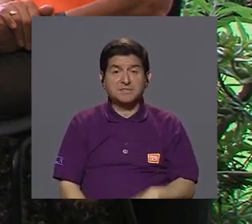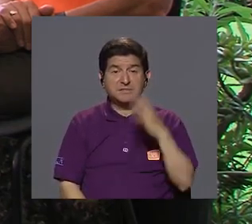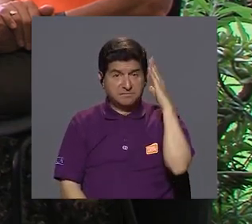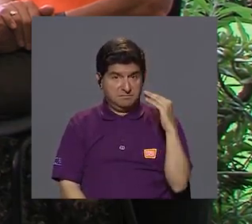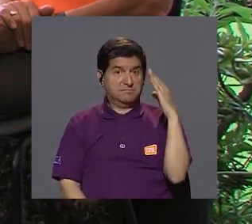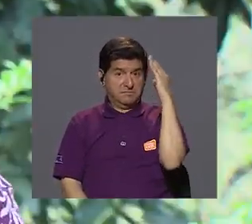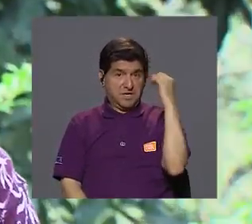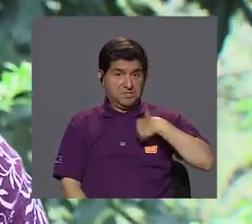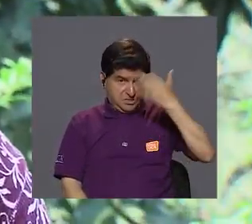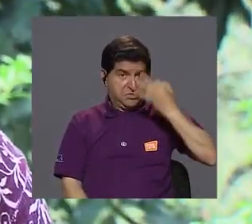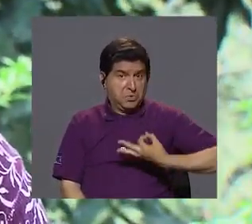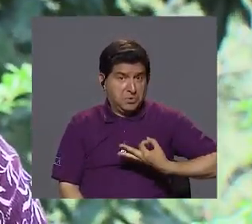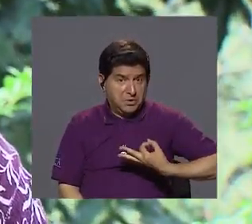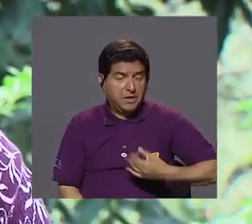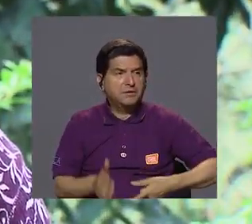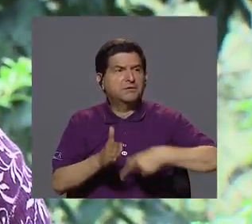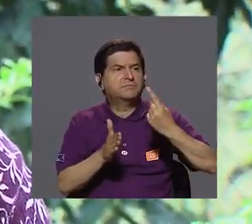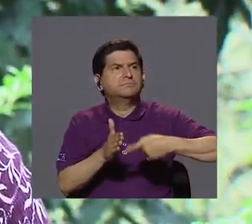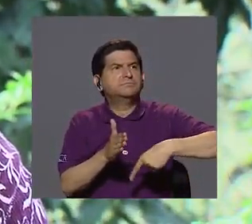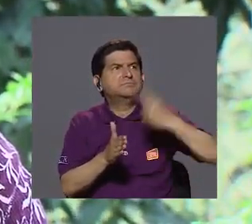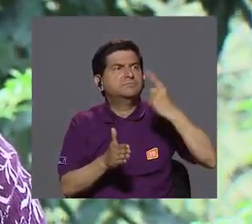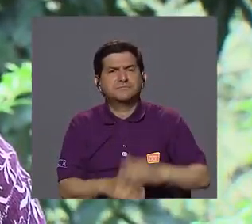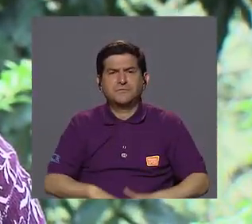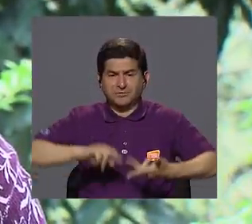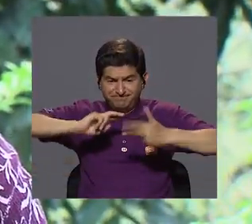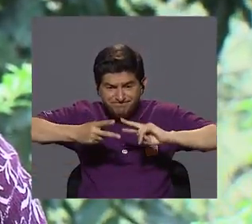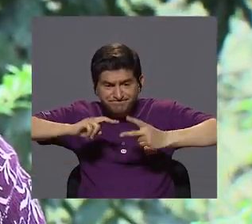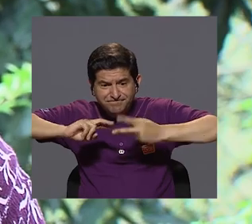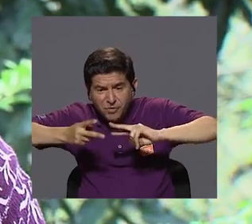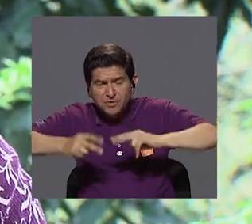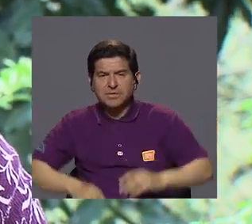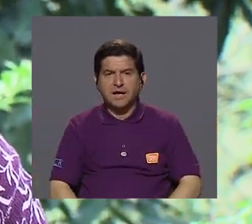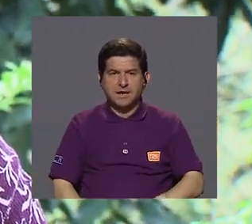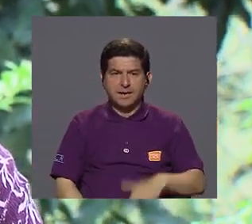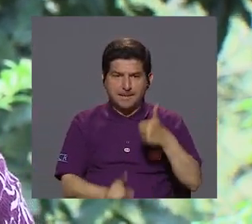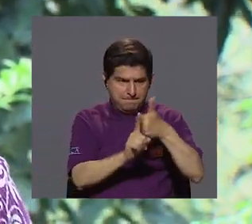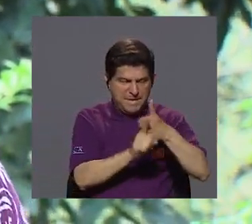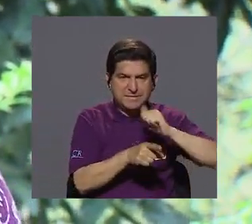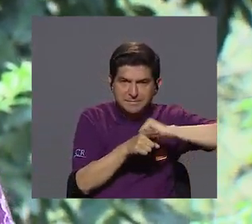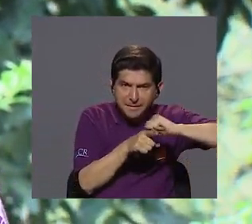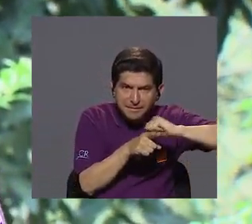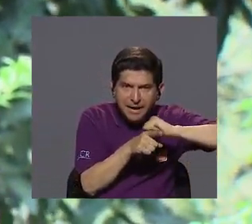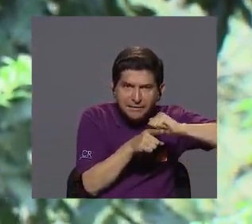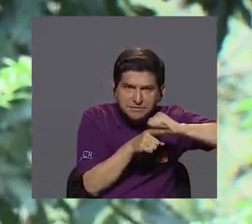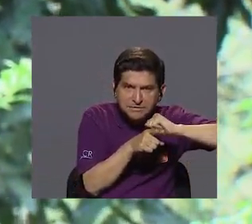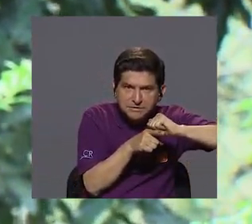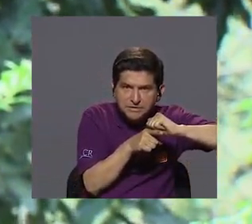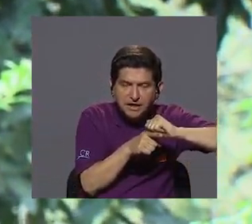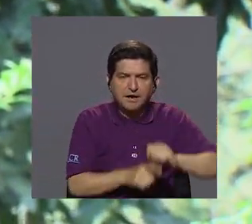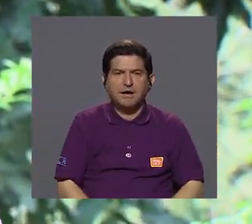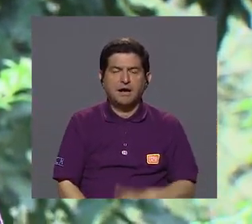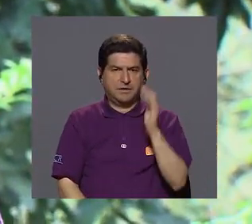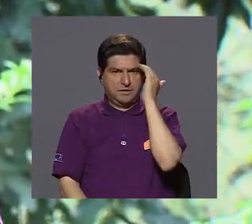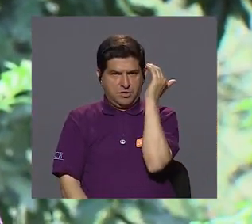es una experiencia, siento yo, a veces muy contradictoria entre el propio ejercicio